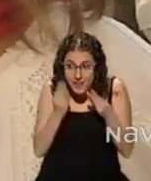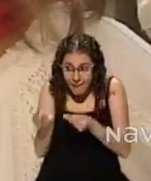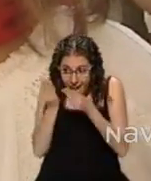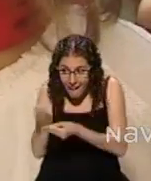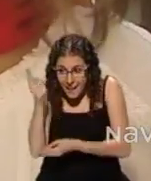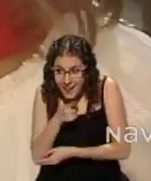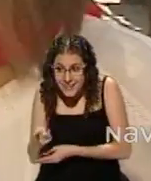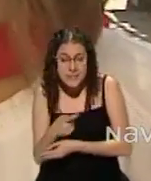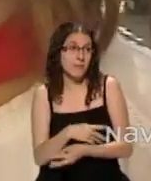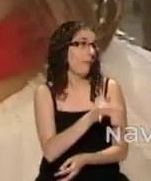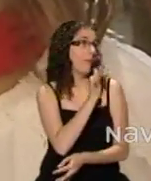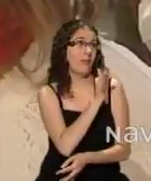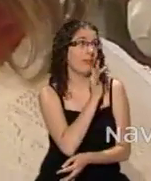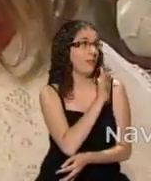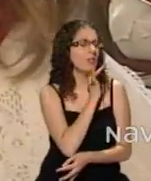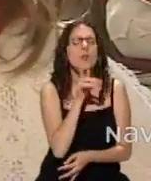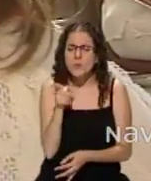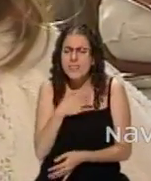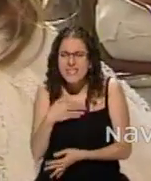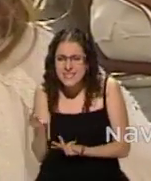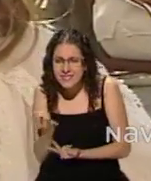no. No, ¿y qué es lo que quieres?